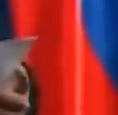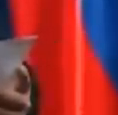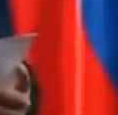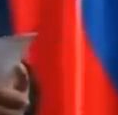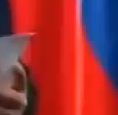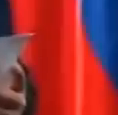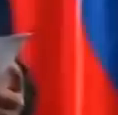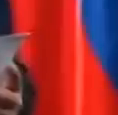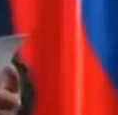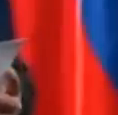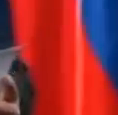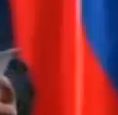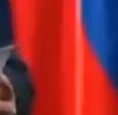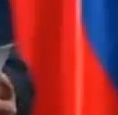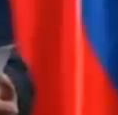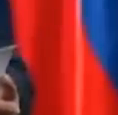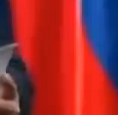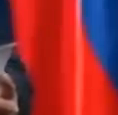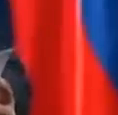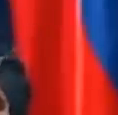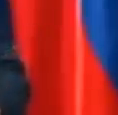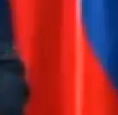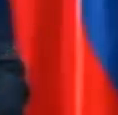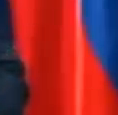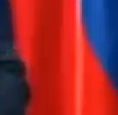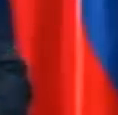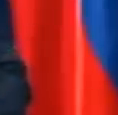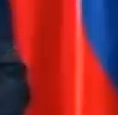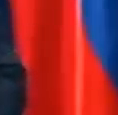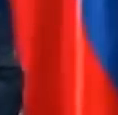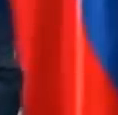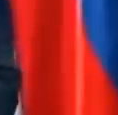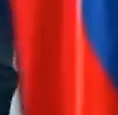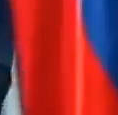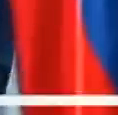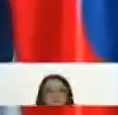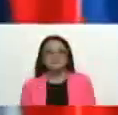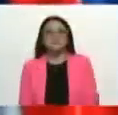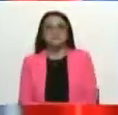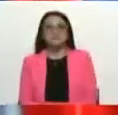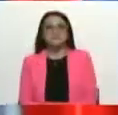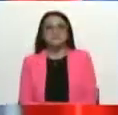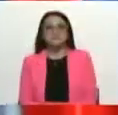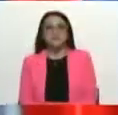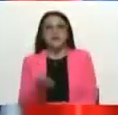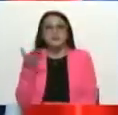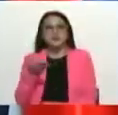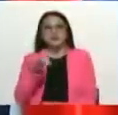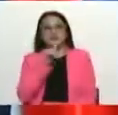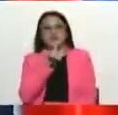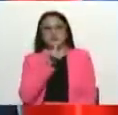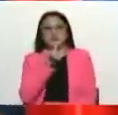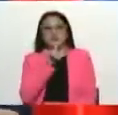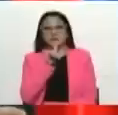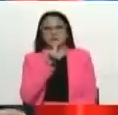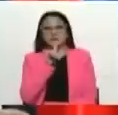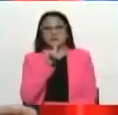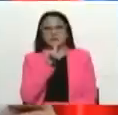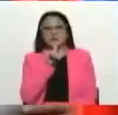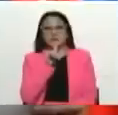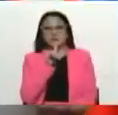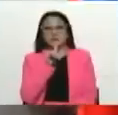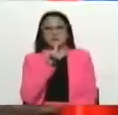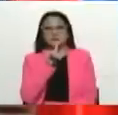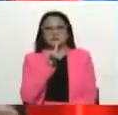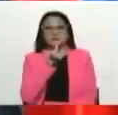armamento. Importante este dato, que involucra a este